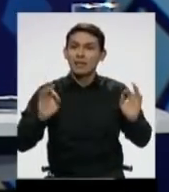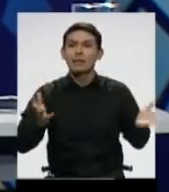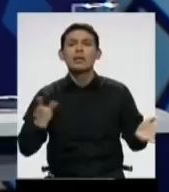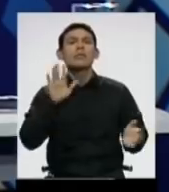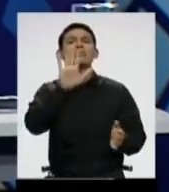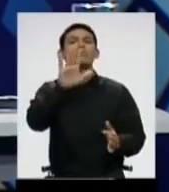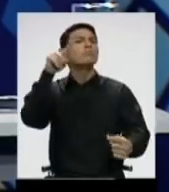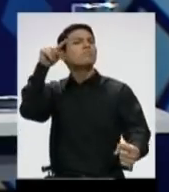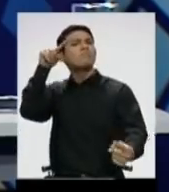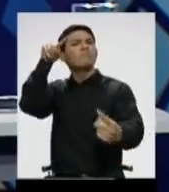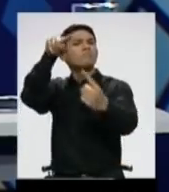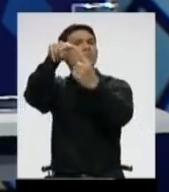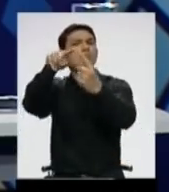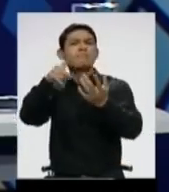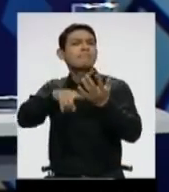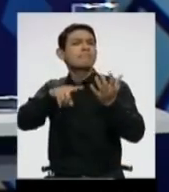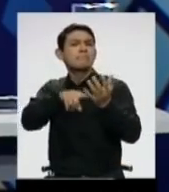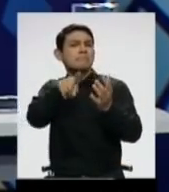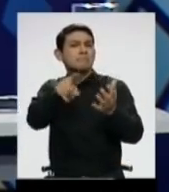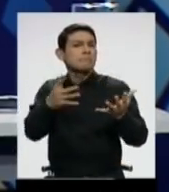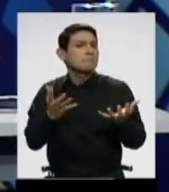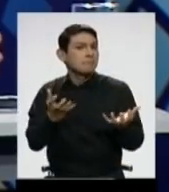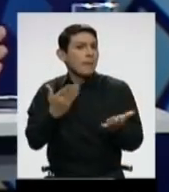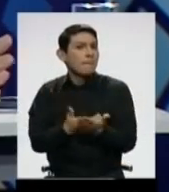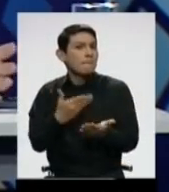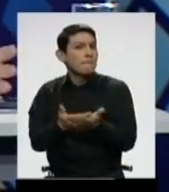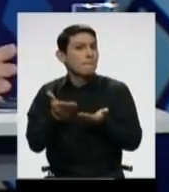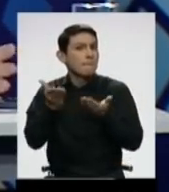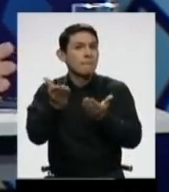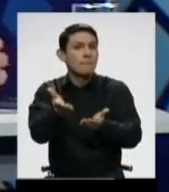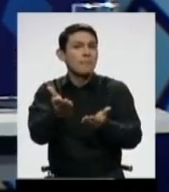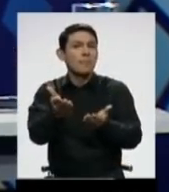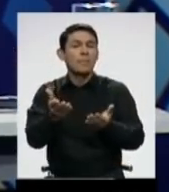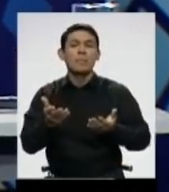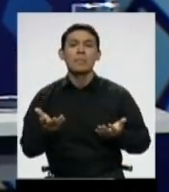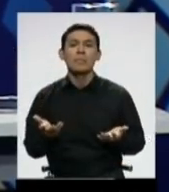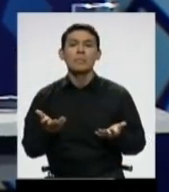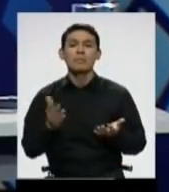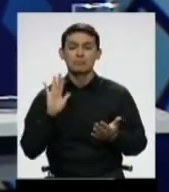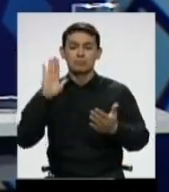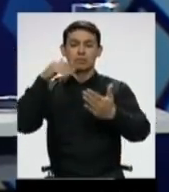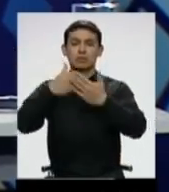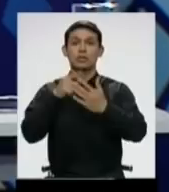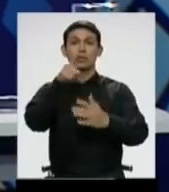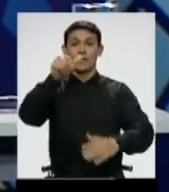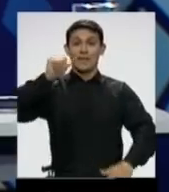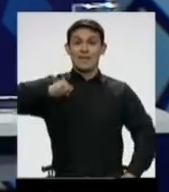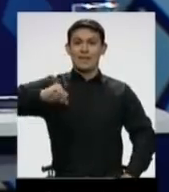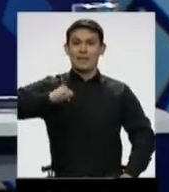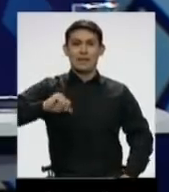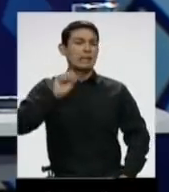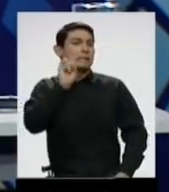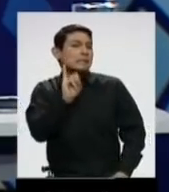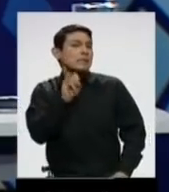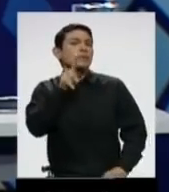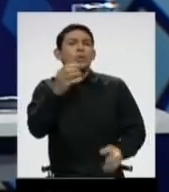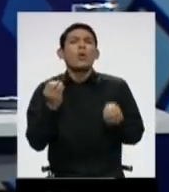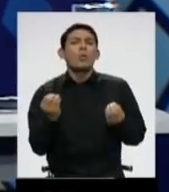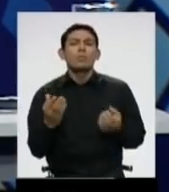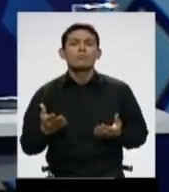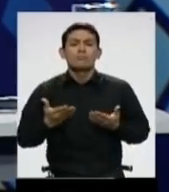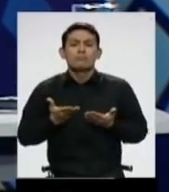es la meta que usted se plantea de eventualmente llegar a ser alcaldesa de Lima? ¿Cómo puede ayudar